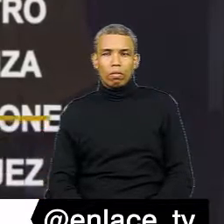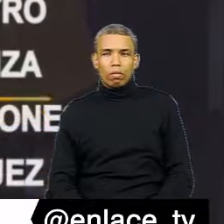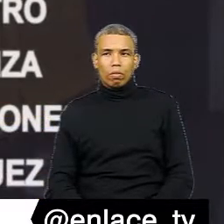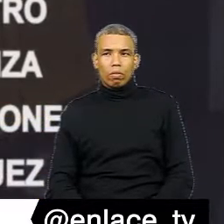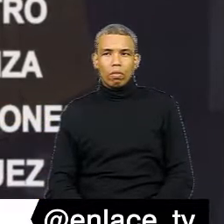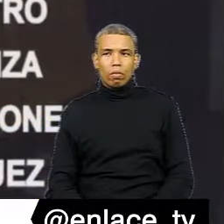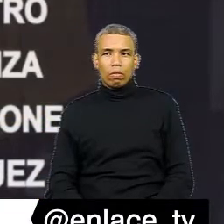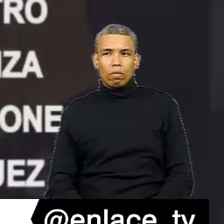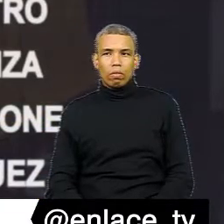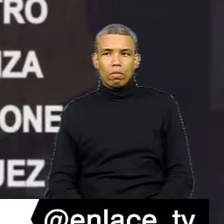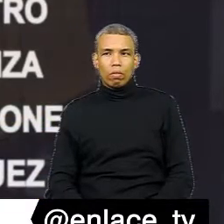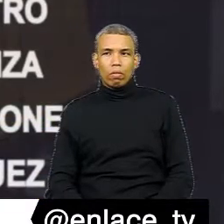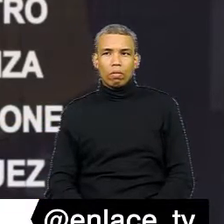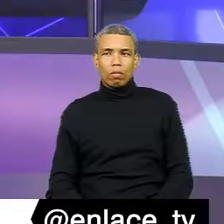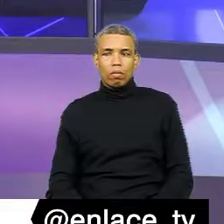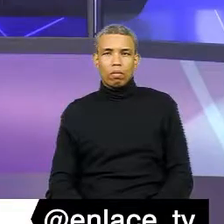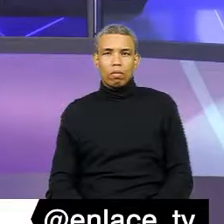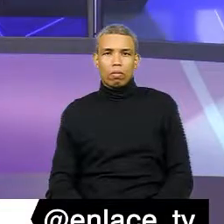Joao Inestrosa.